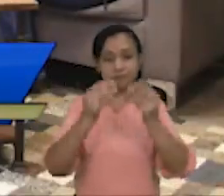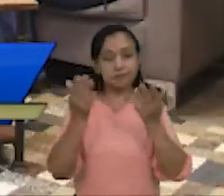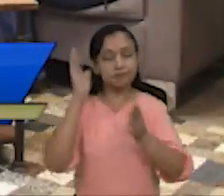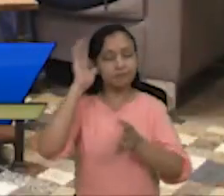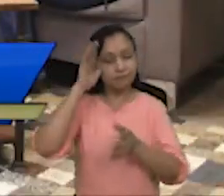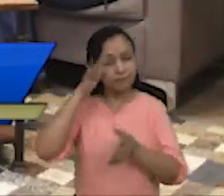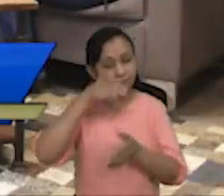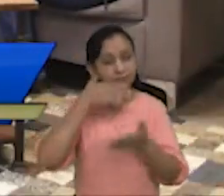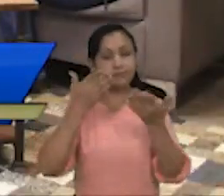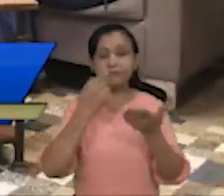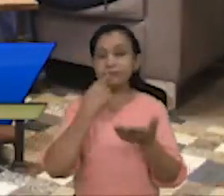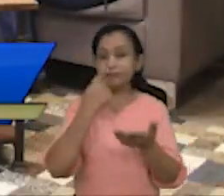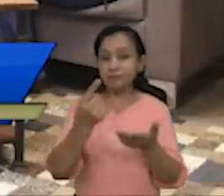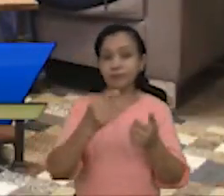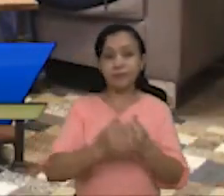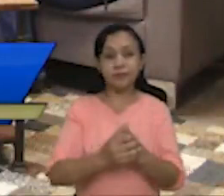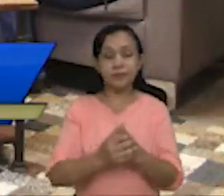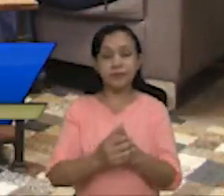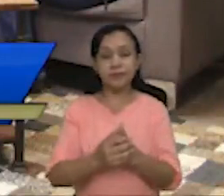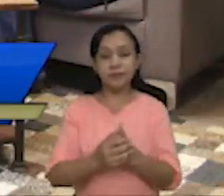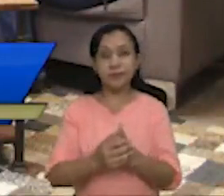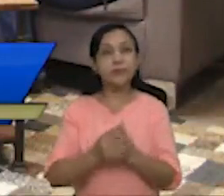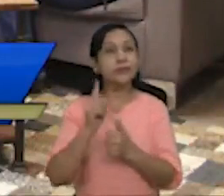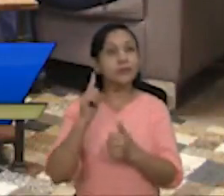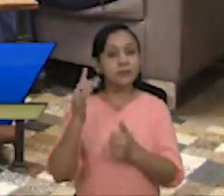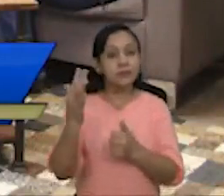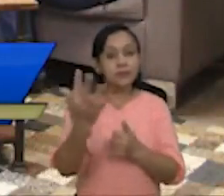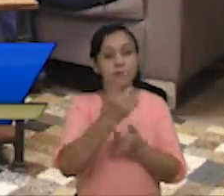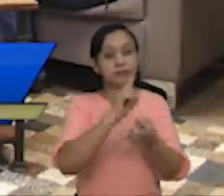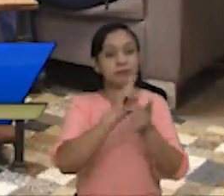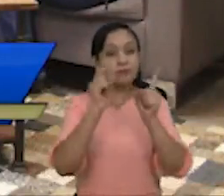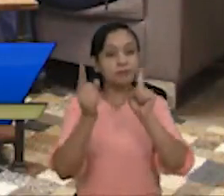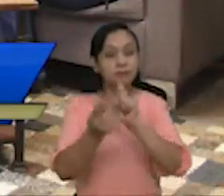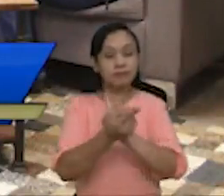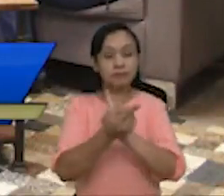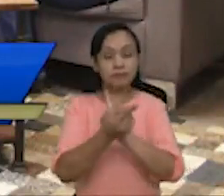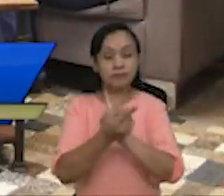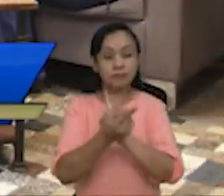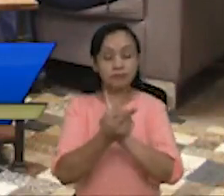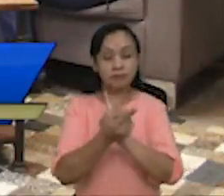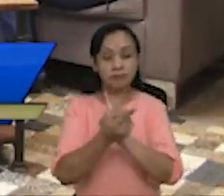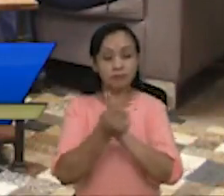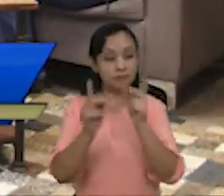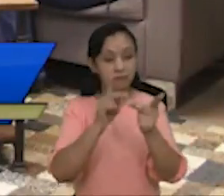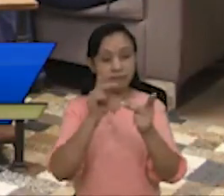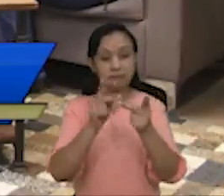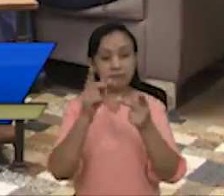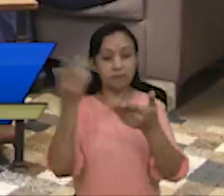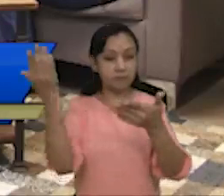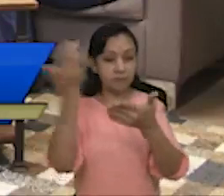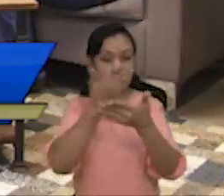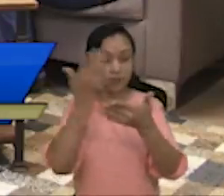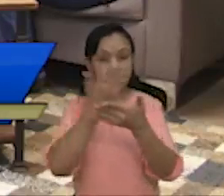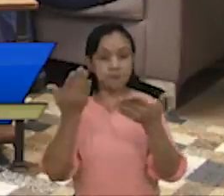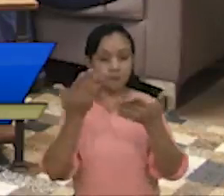para mí decir, ¿verdad?, que hoy hay toda una reformulación, a lo mejor no explícita, del currículum, pero